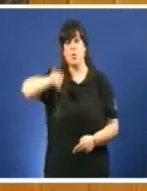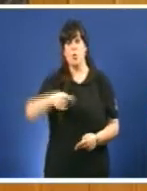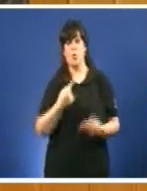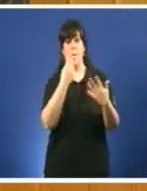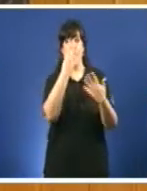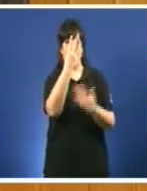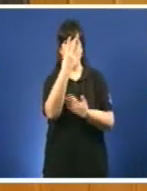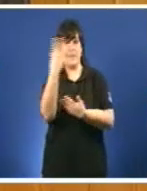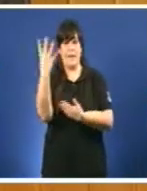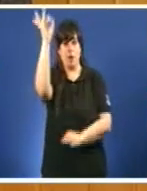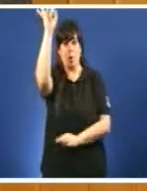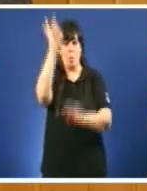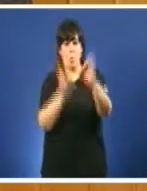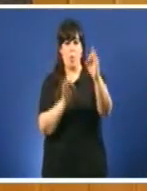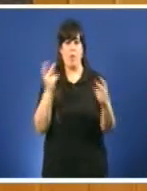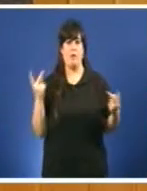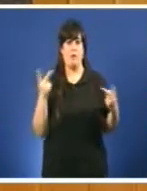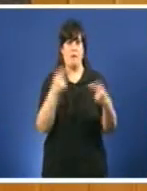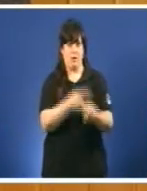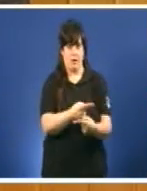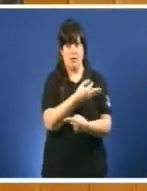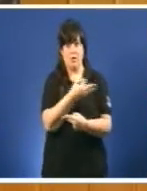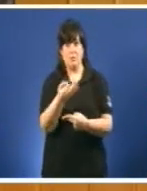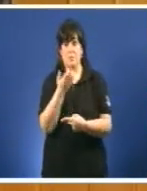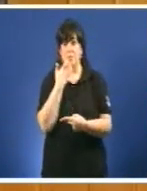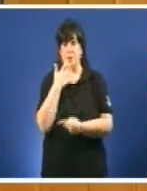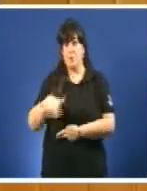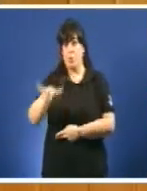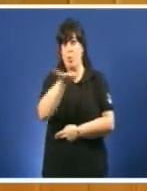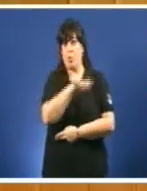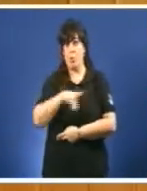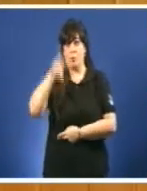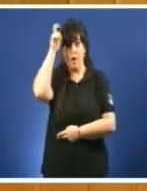E en dinamización económica do medio rural? A un